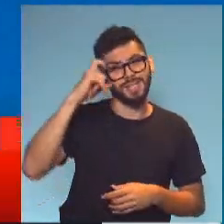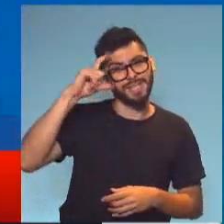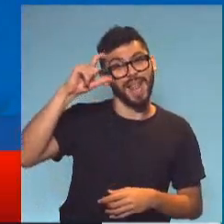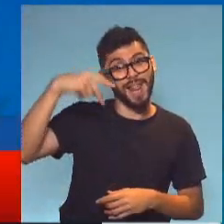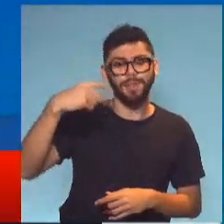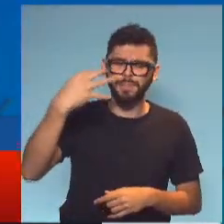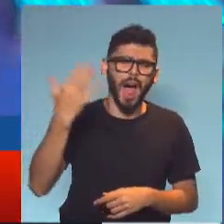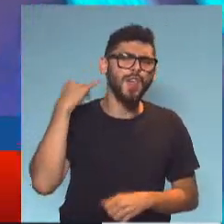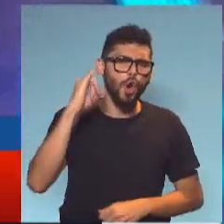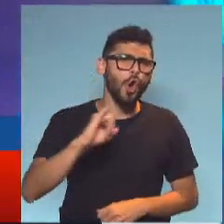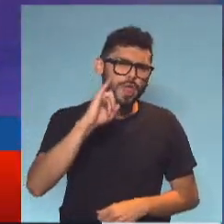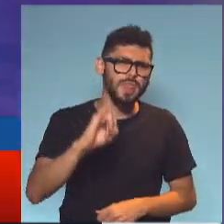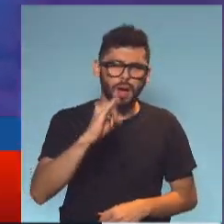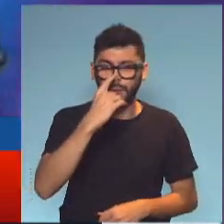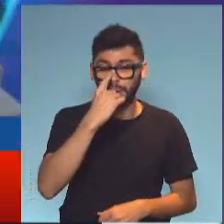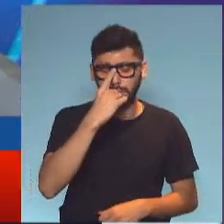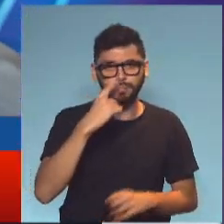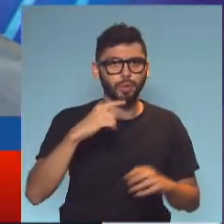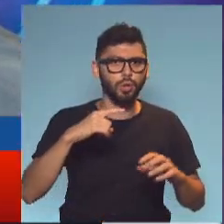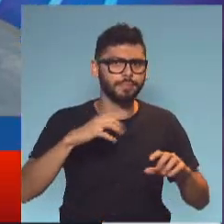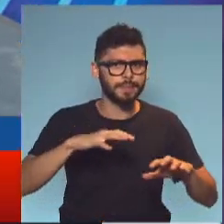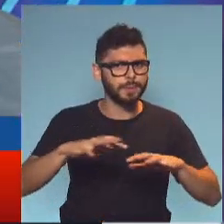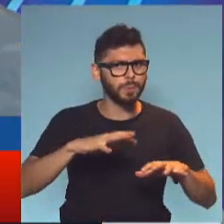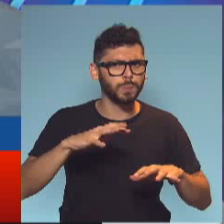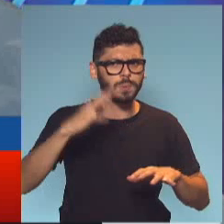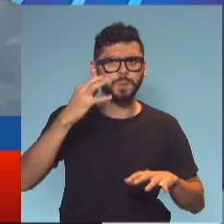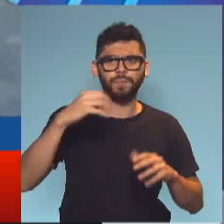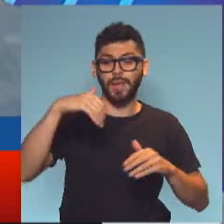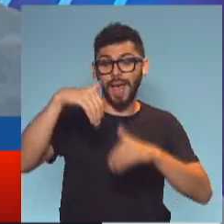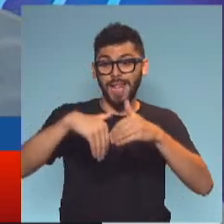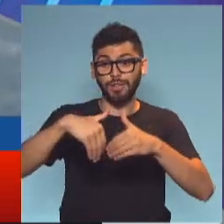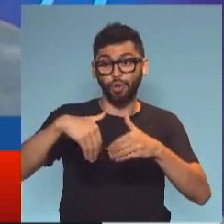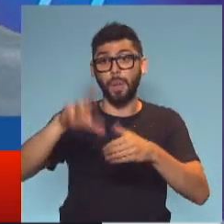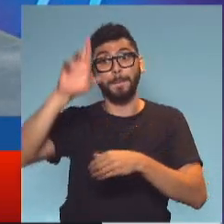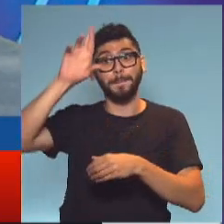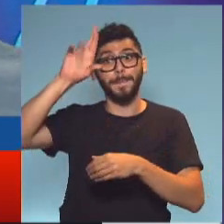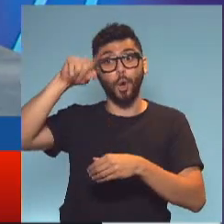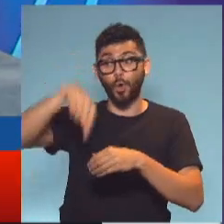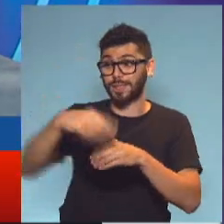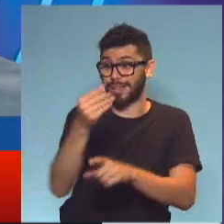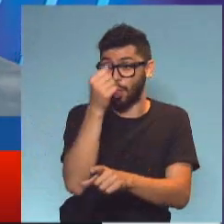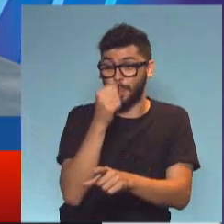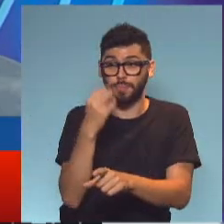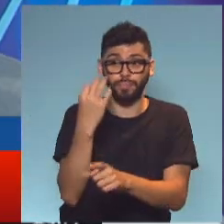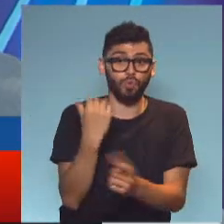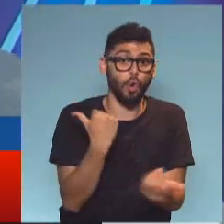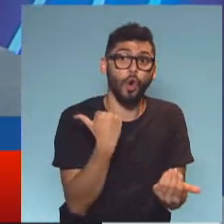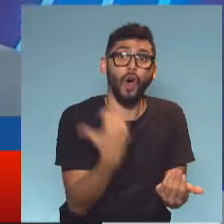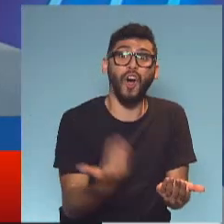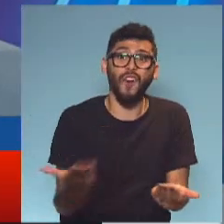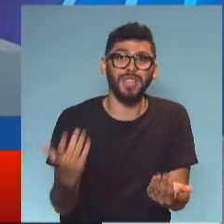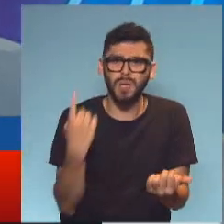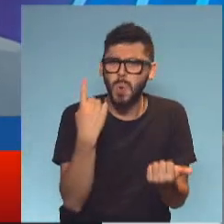tiempos. Ha tenido tantas particularidades la previa de las elecciones que tendremos en Perú este fin de semana con la cantidad de candidatos. Ha tenido